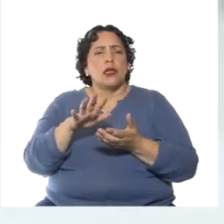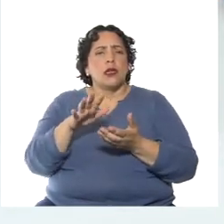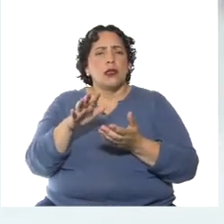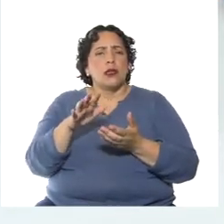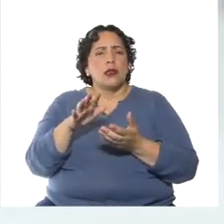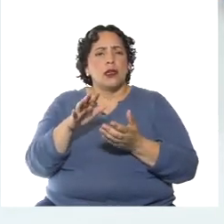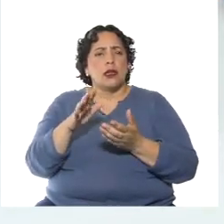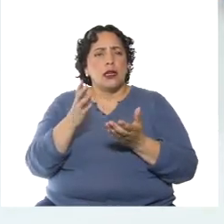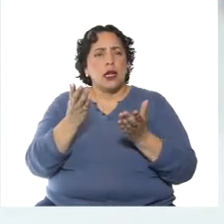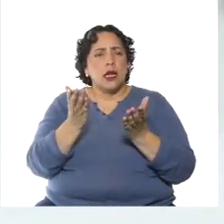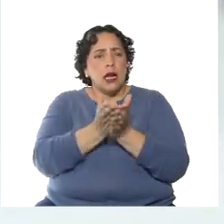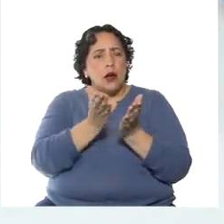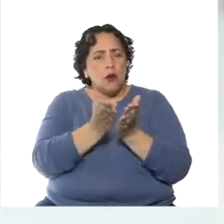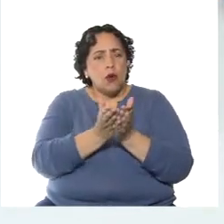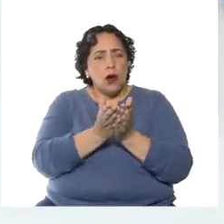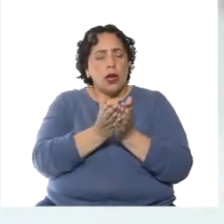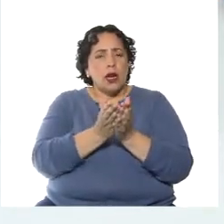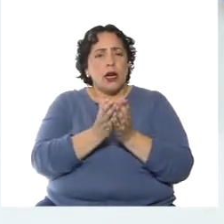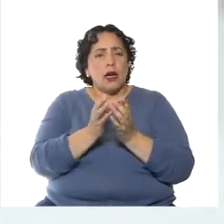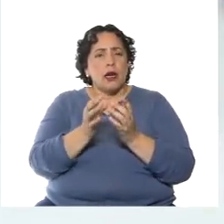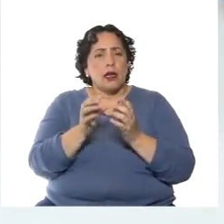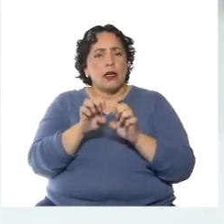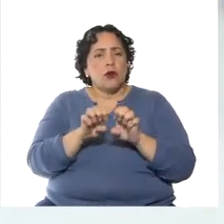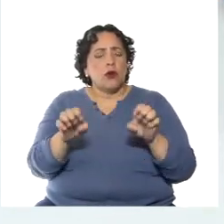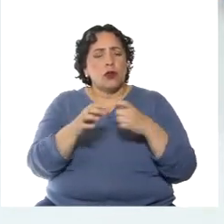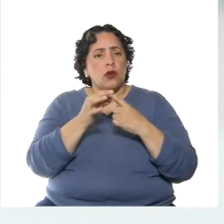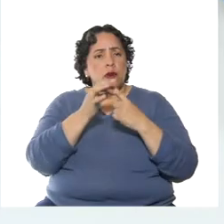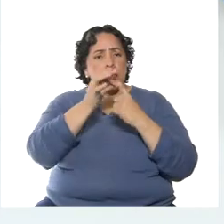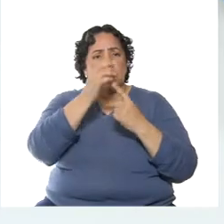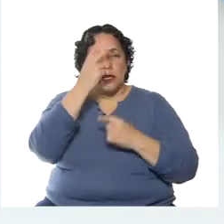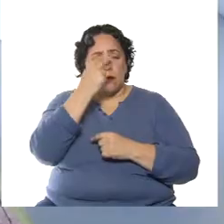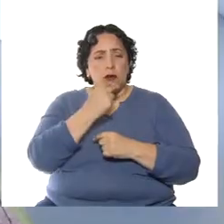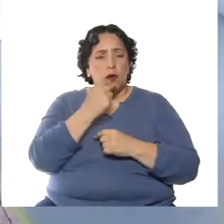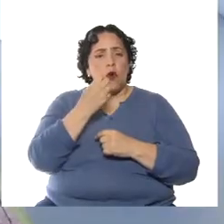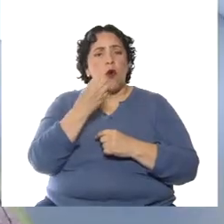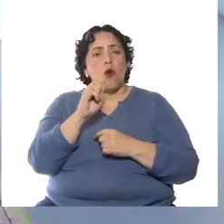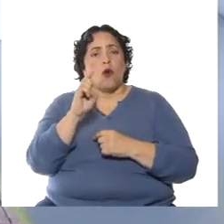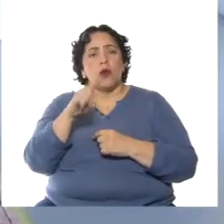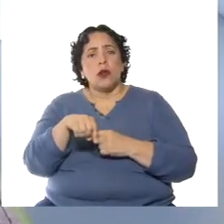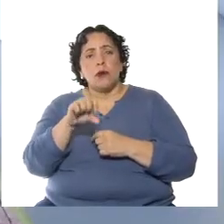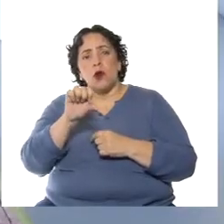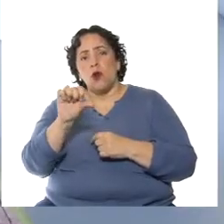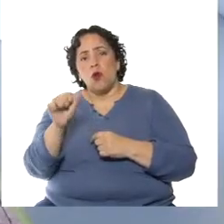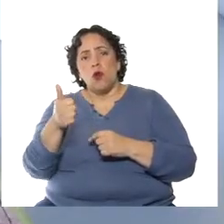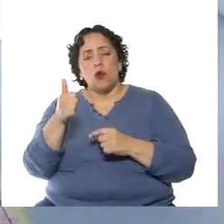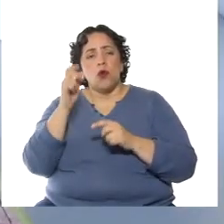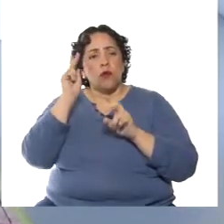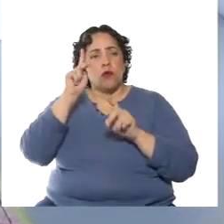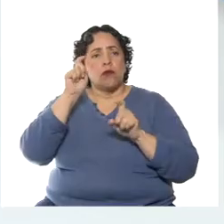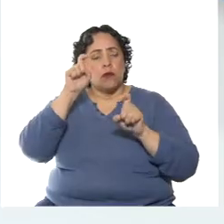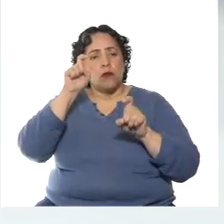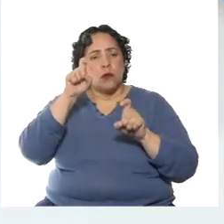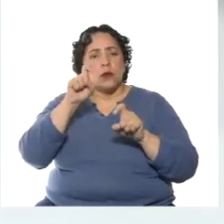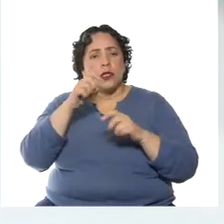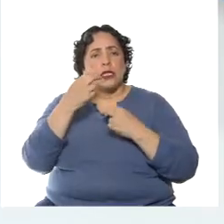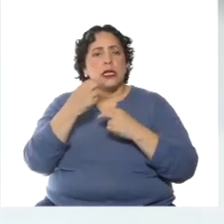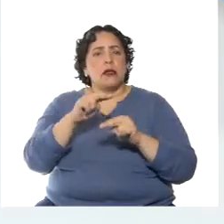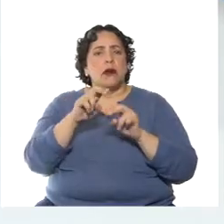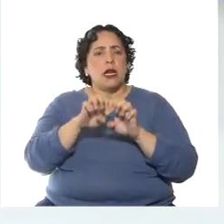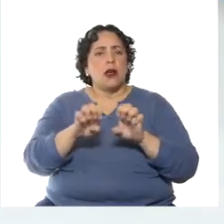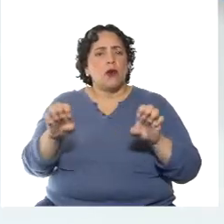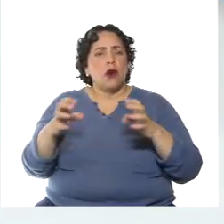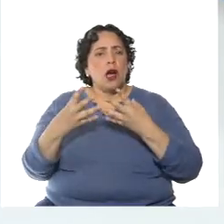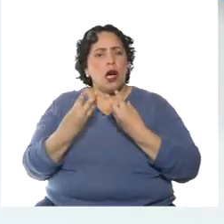en las unidades educativas de educación especial de deficiencias visuales o también pueden ser enseñadas desde los niveles